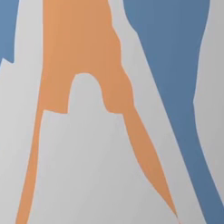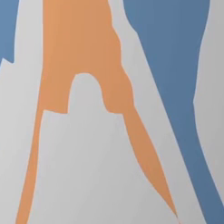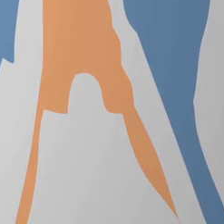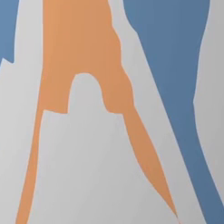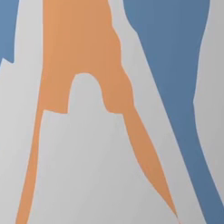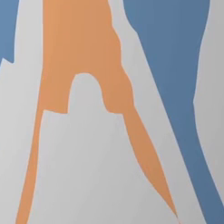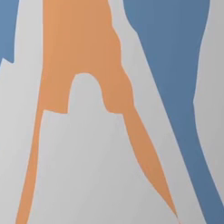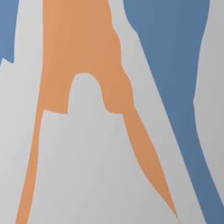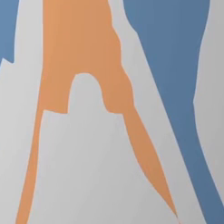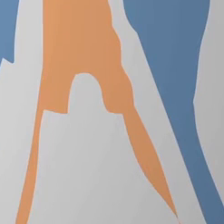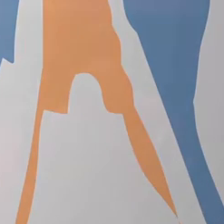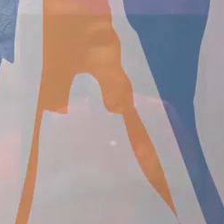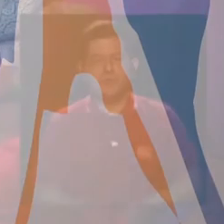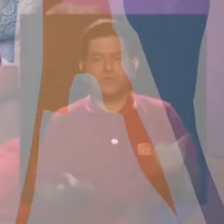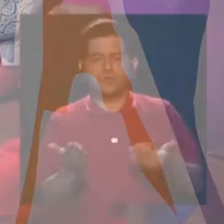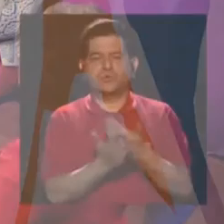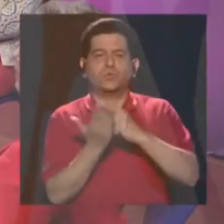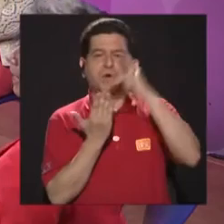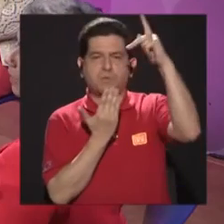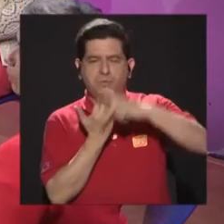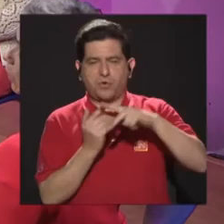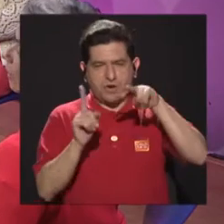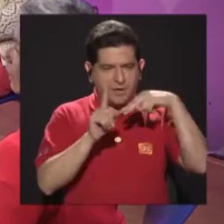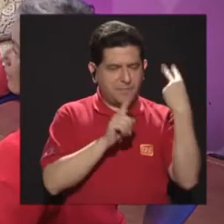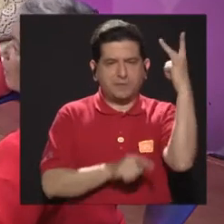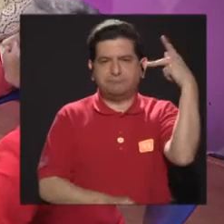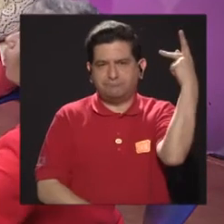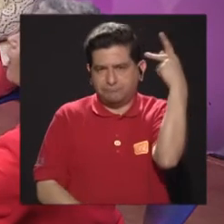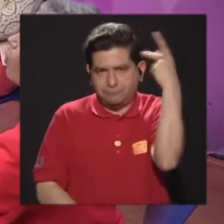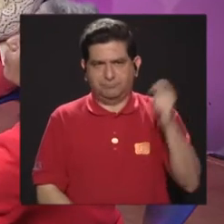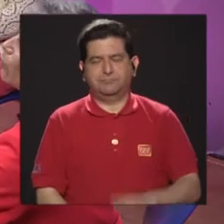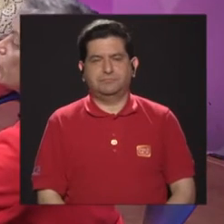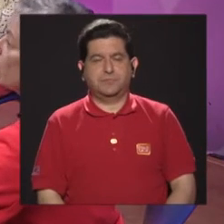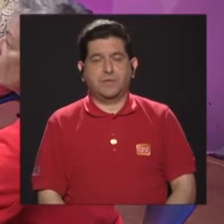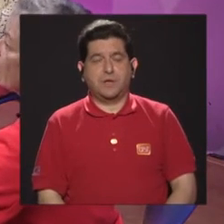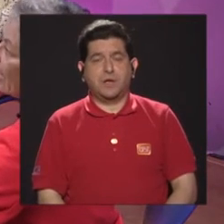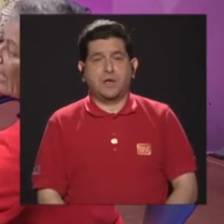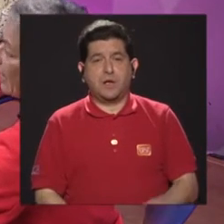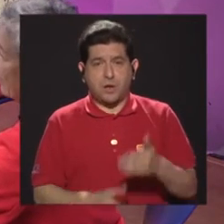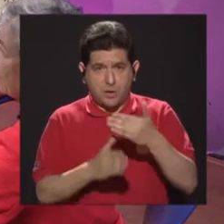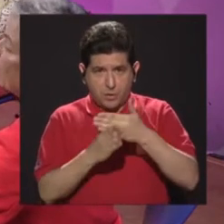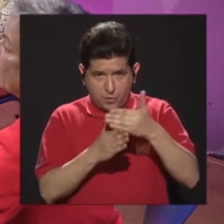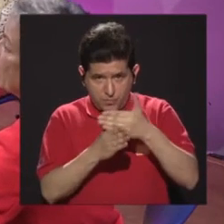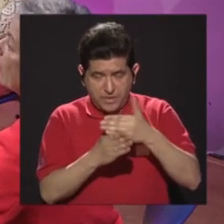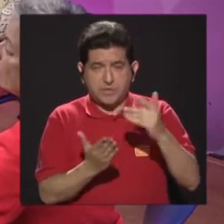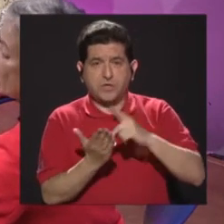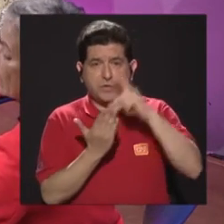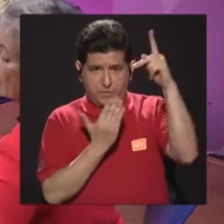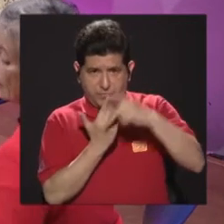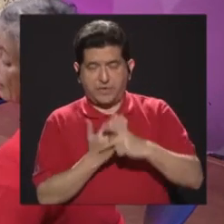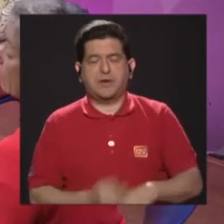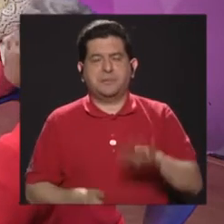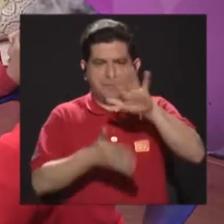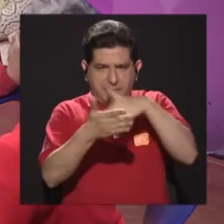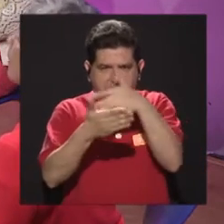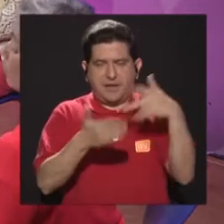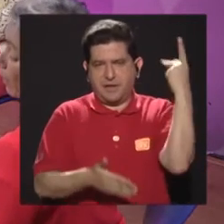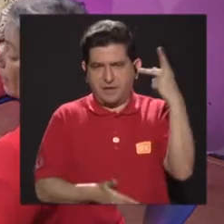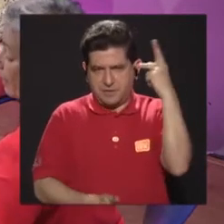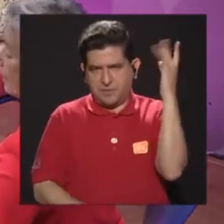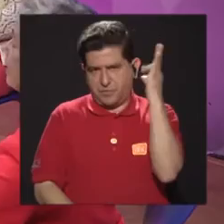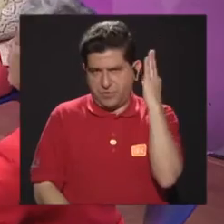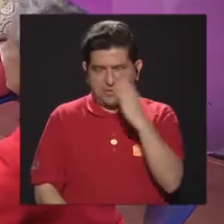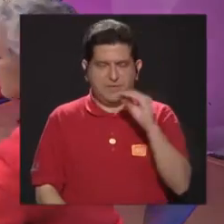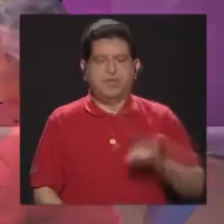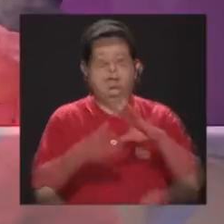Hola, le damos la bienvenida a esta nueva edición de Miradas Políticas, una coproducción de la Agenda Política de Mujeres y de Palabra de